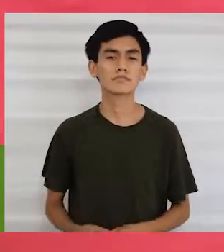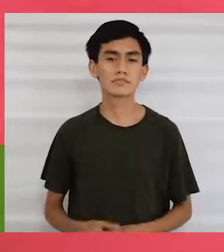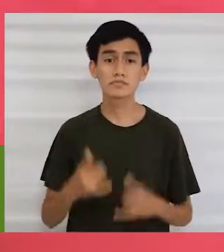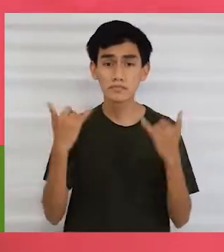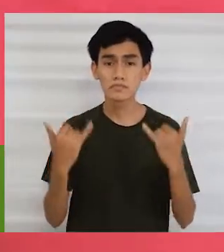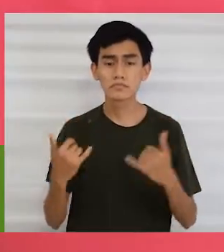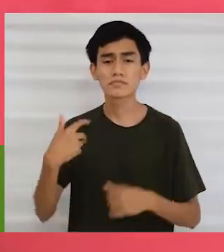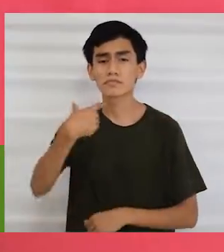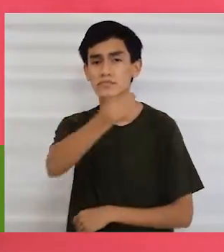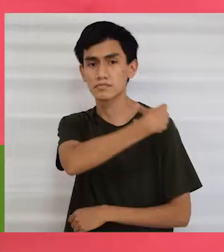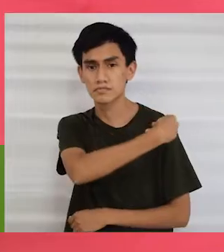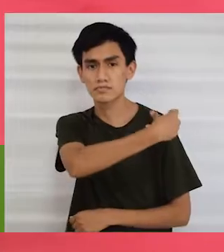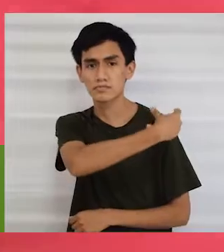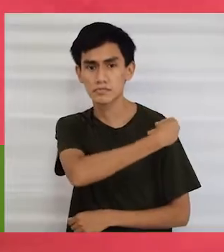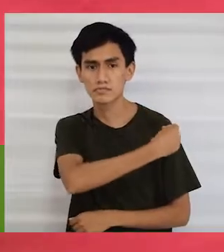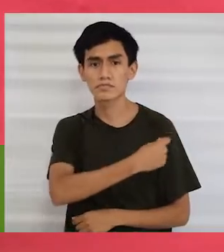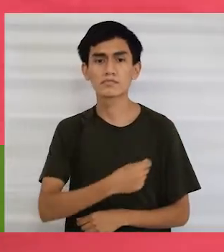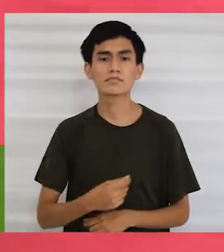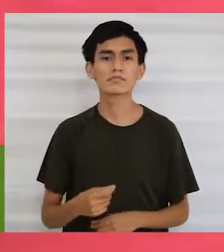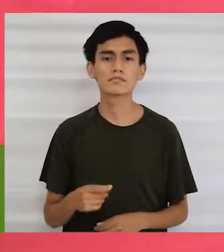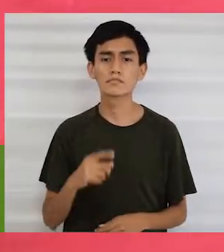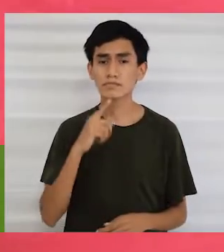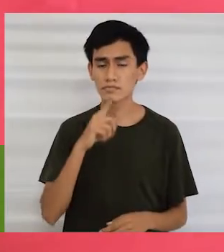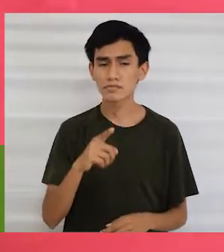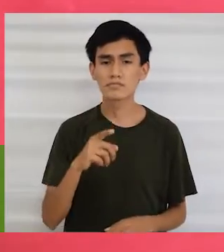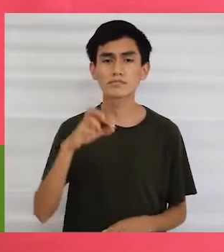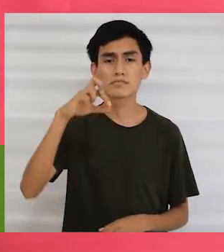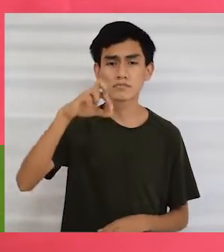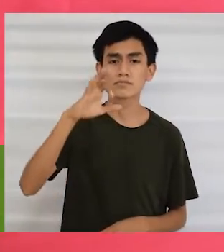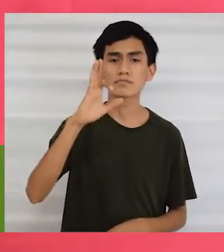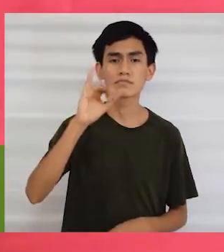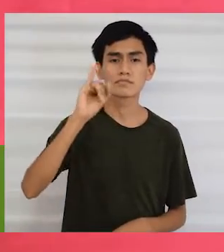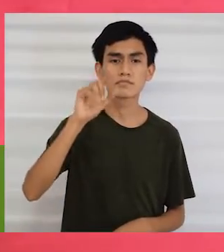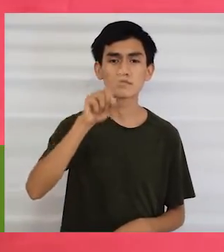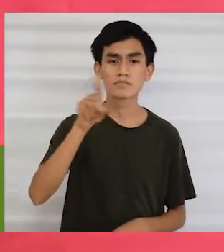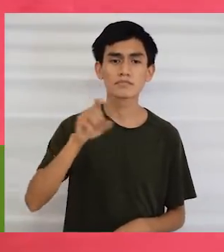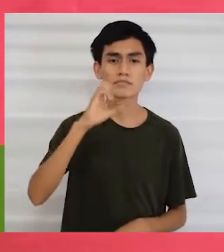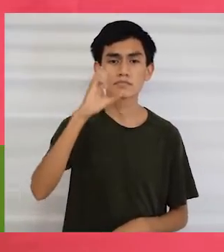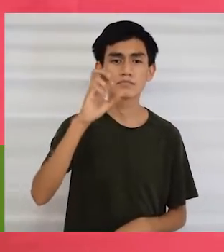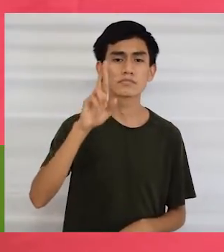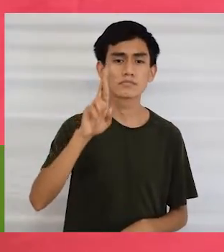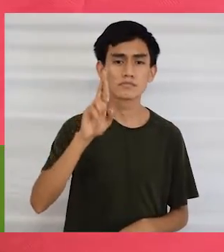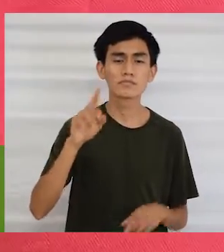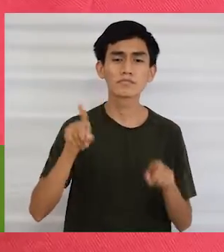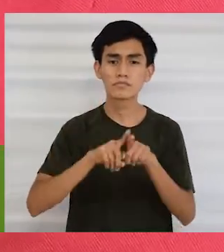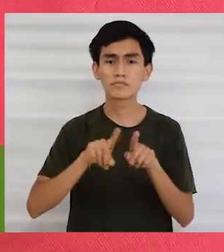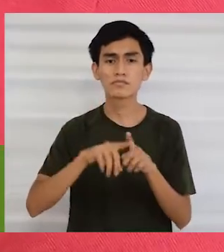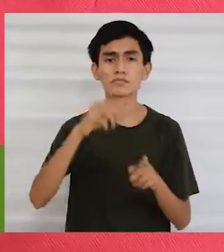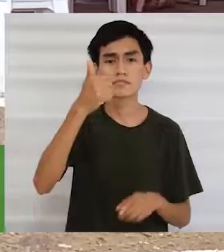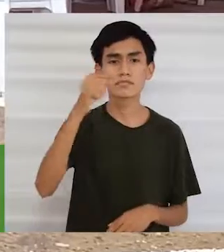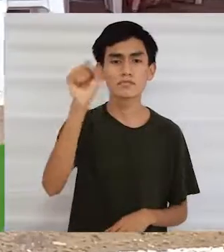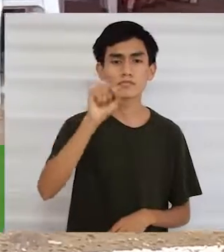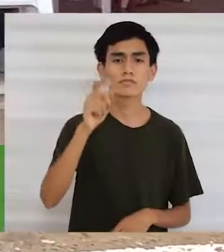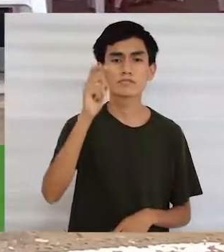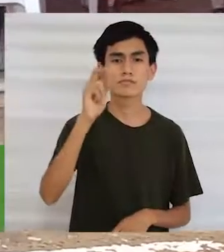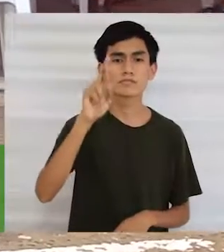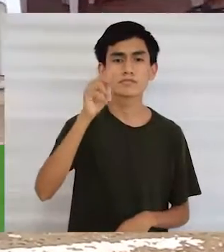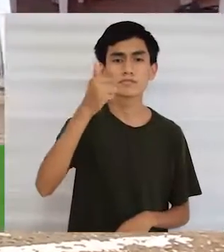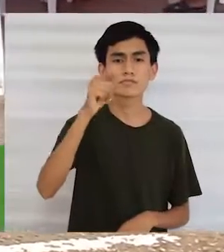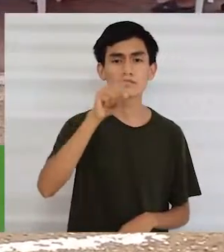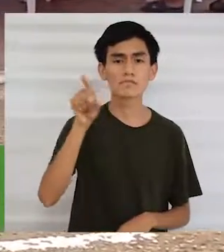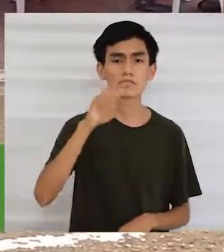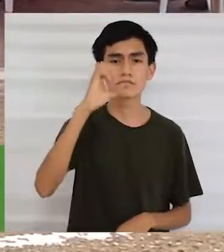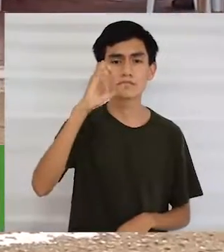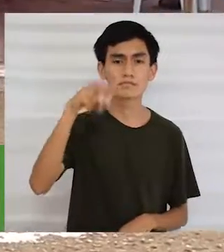estamos poniendo aquí, bueno, pues son, pues, según corresponde, la Pfizer, la vacuna, el laboratorio Pfizer, el laboratorio Sinopharm y el laboratorio AstraZeneca. Primera, segunda